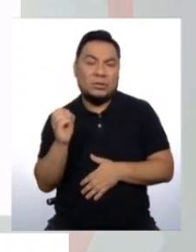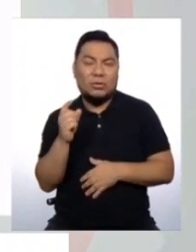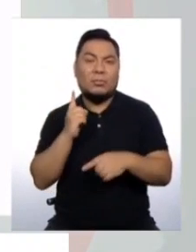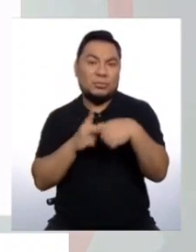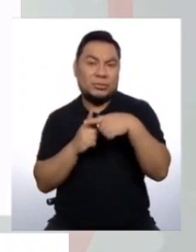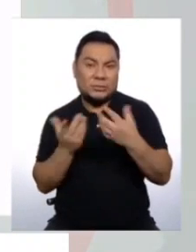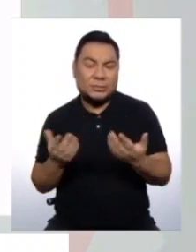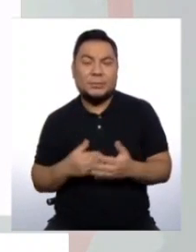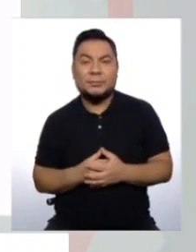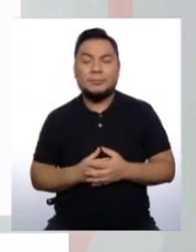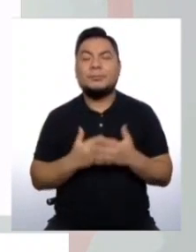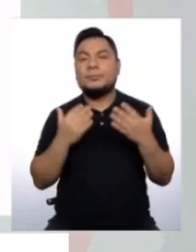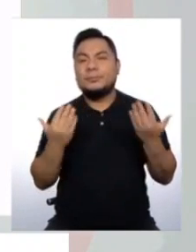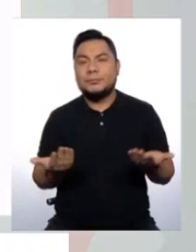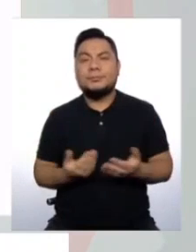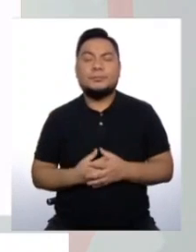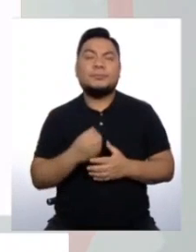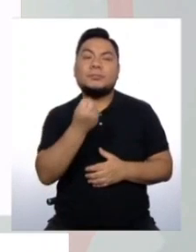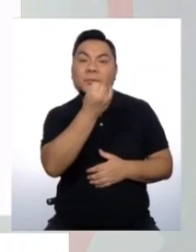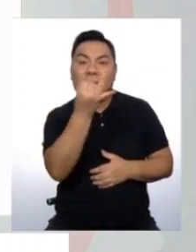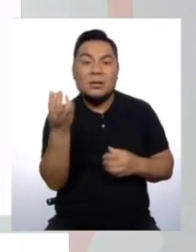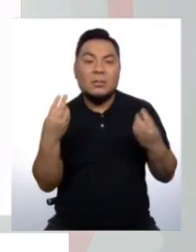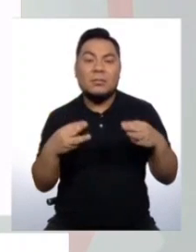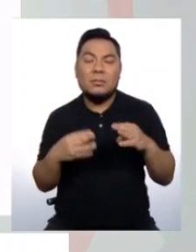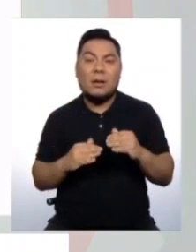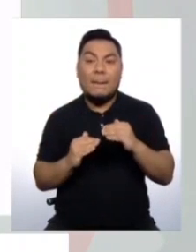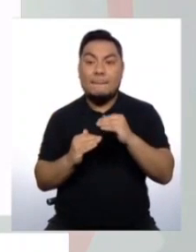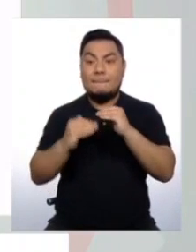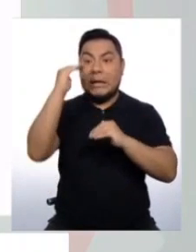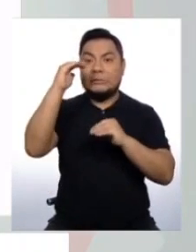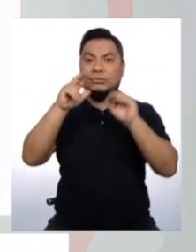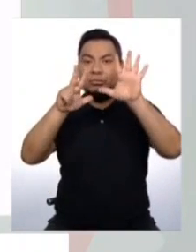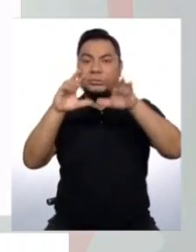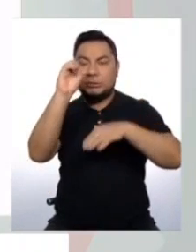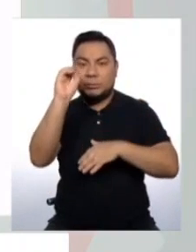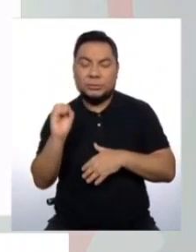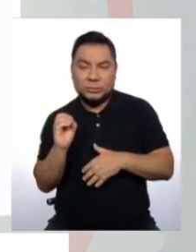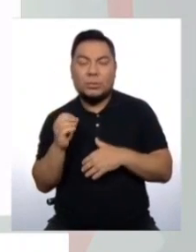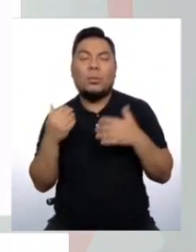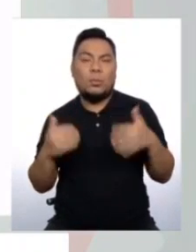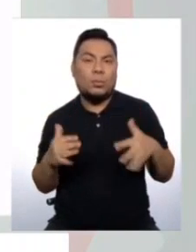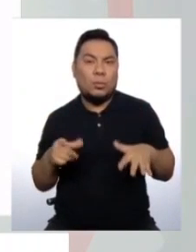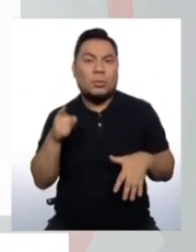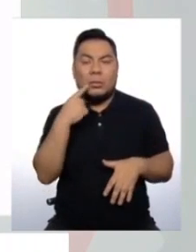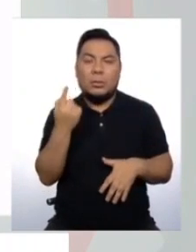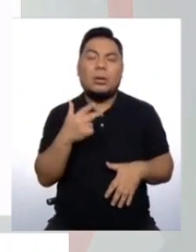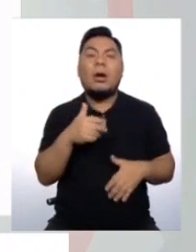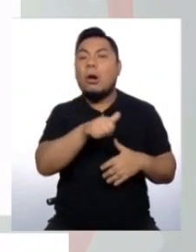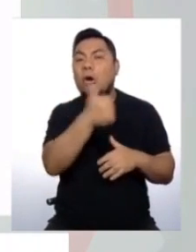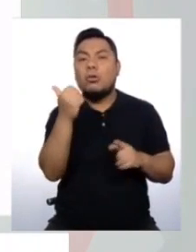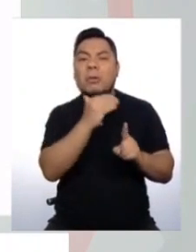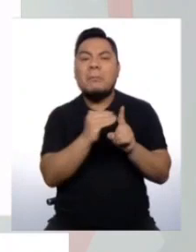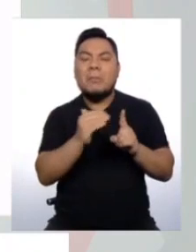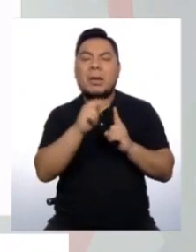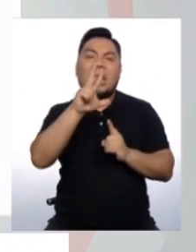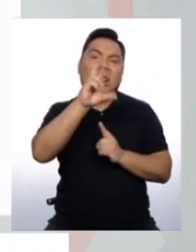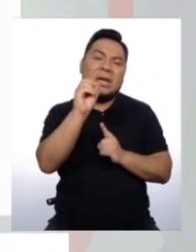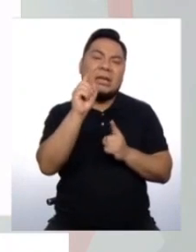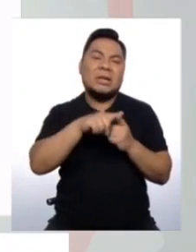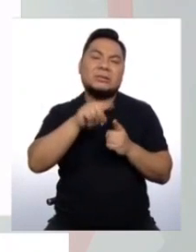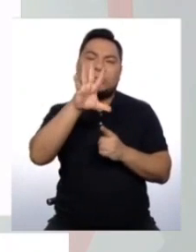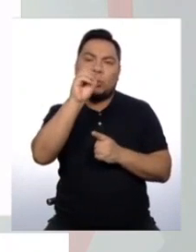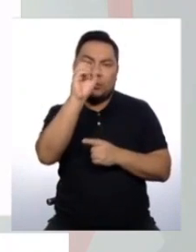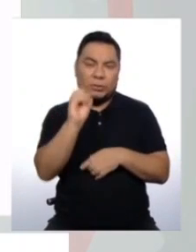positividad. Entonces, hay mercados que tienen más del 80%, mercados que están entre 30 al